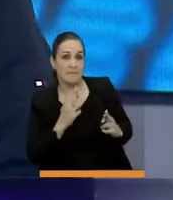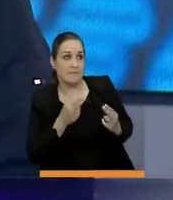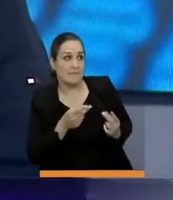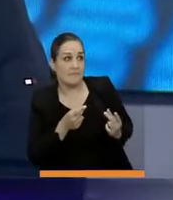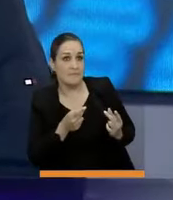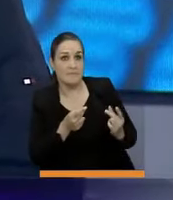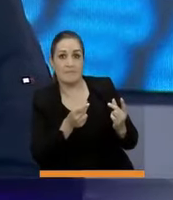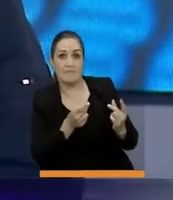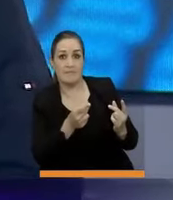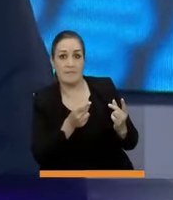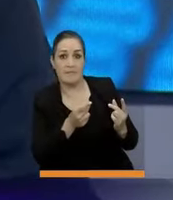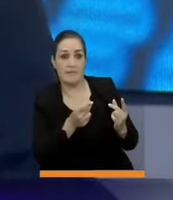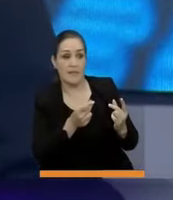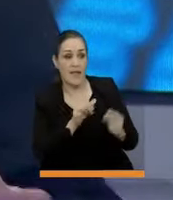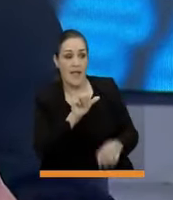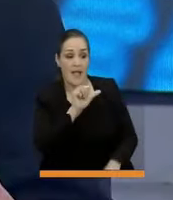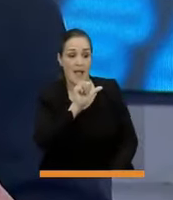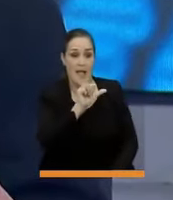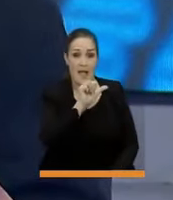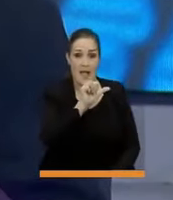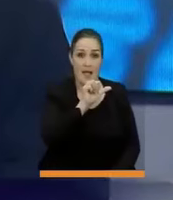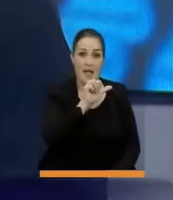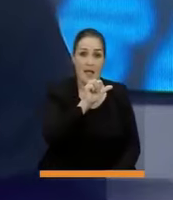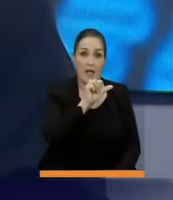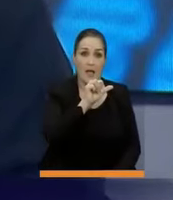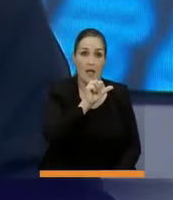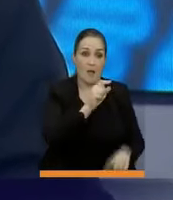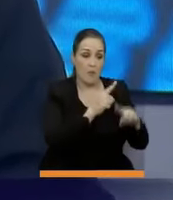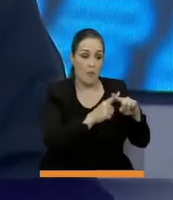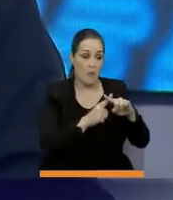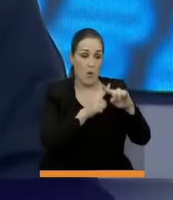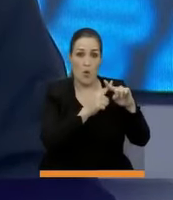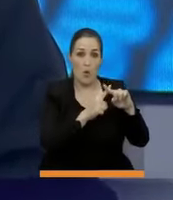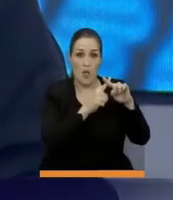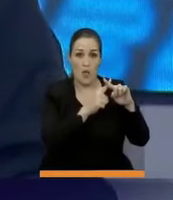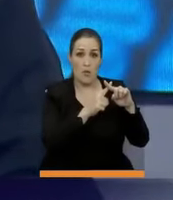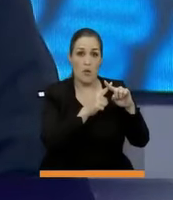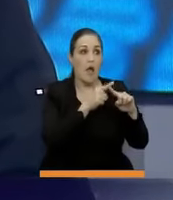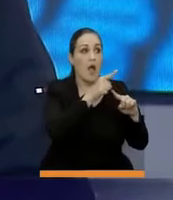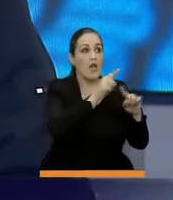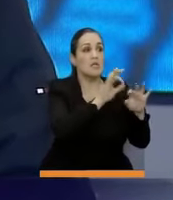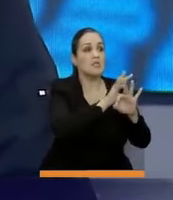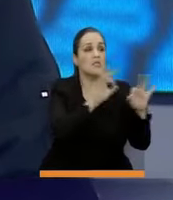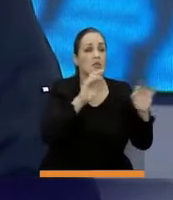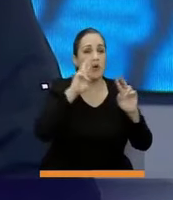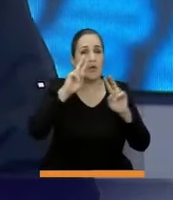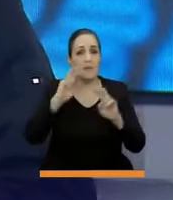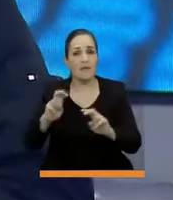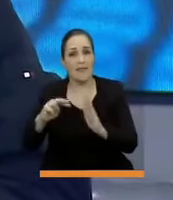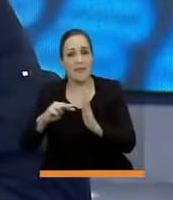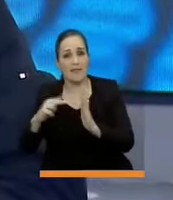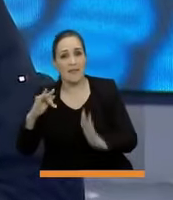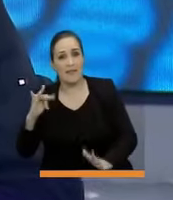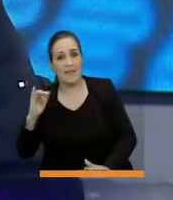agilidad, antes de que se vaya la Procuradora que cerró el expediente contra la exministra de las TIC, también lo haga con